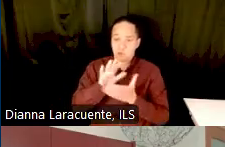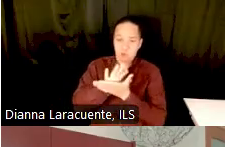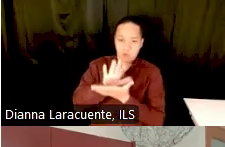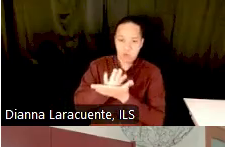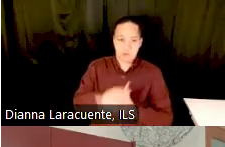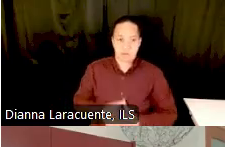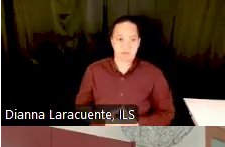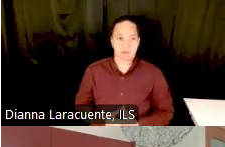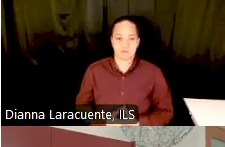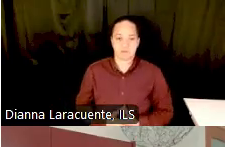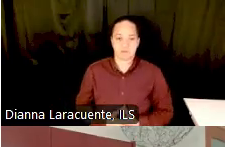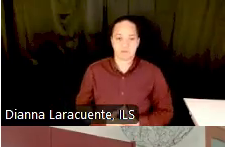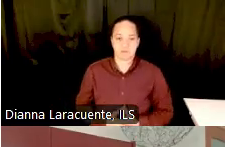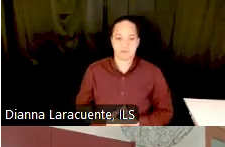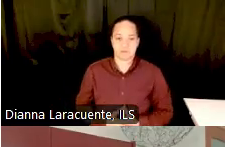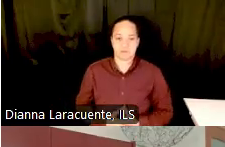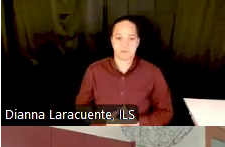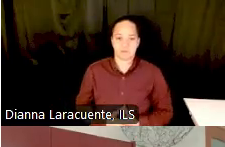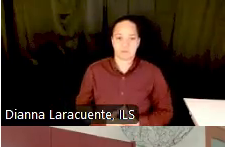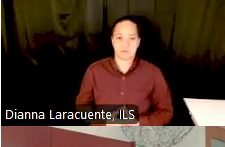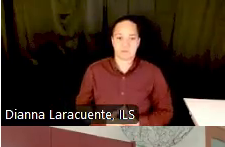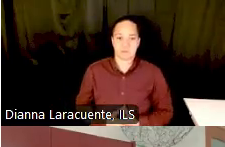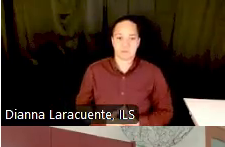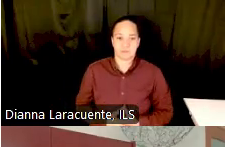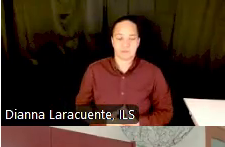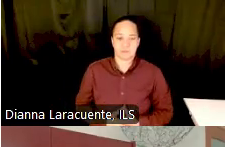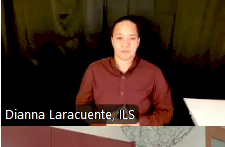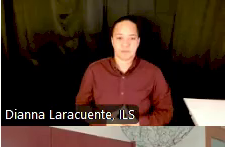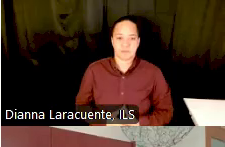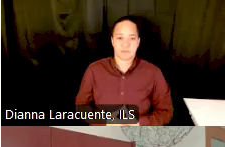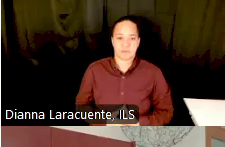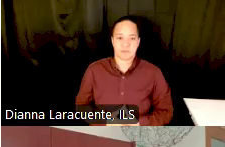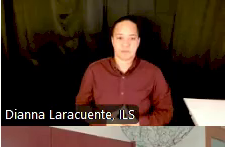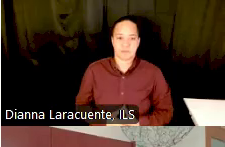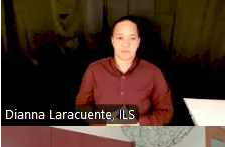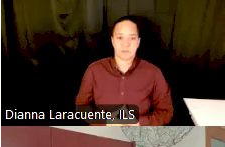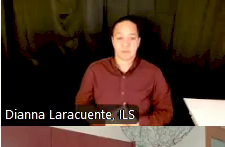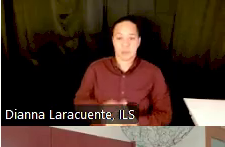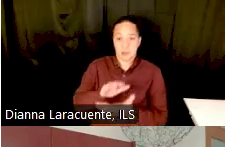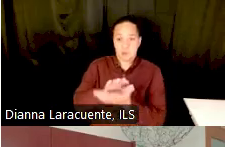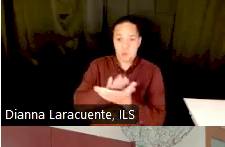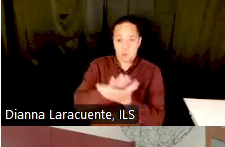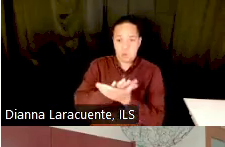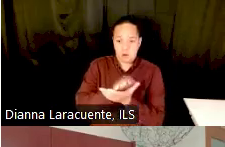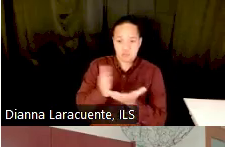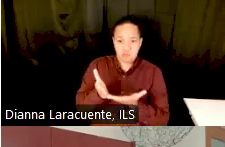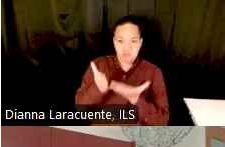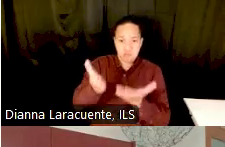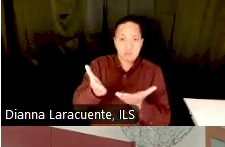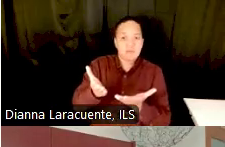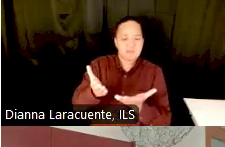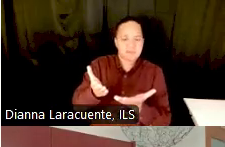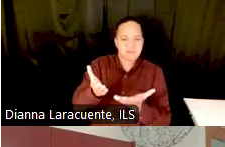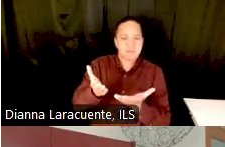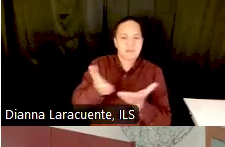próxima, las escuelas que reciben servicios o que ofrecen servicios de educación especial, pues tienen